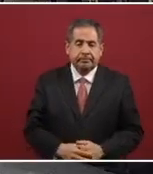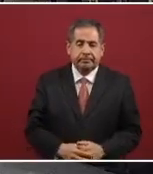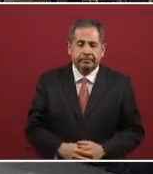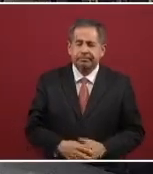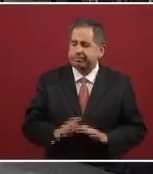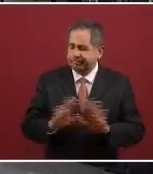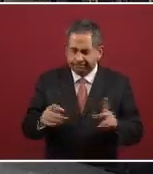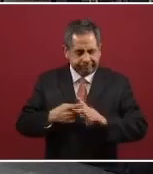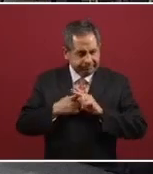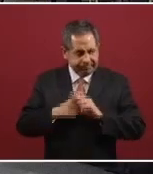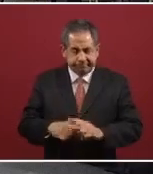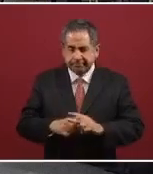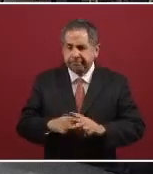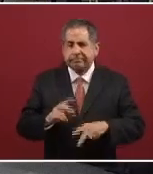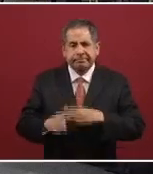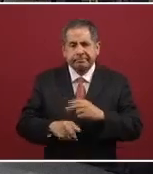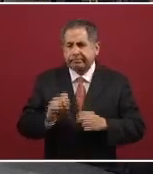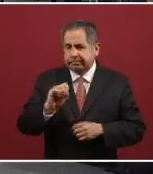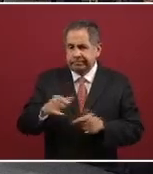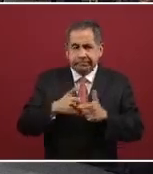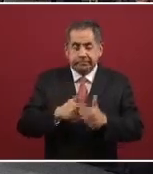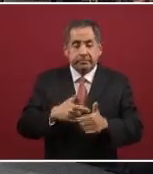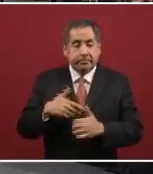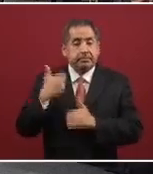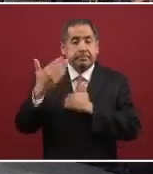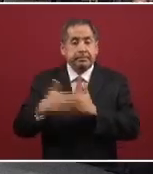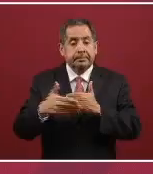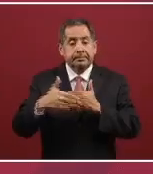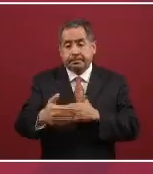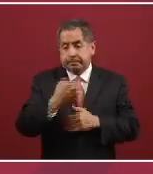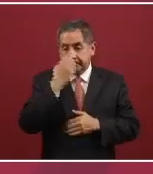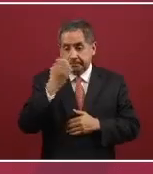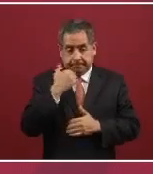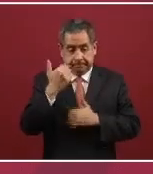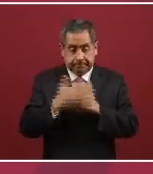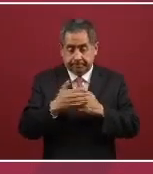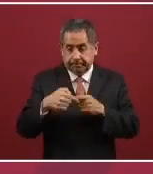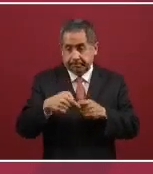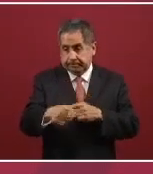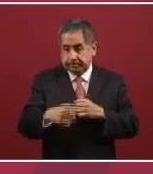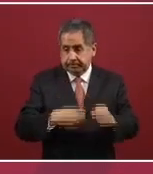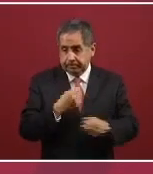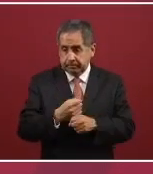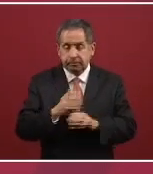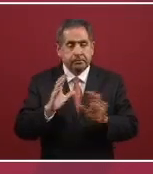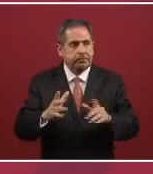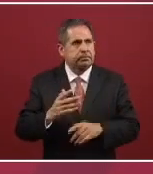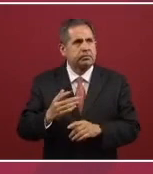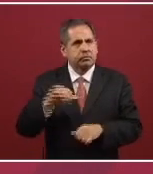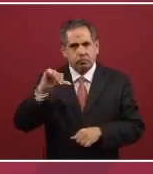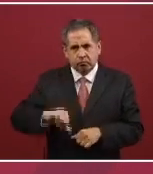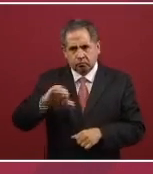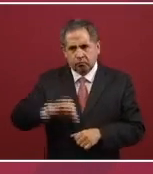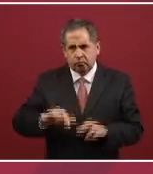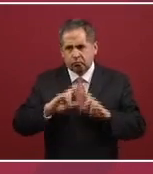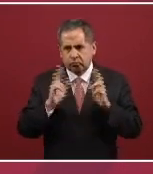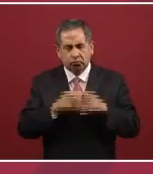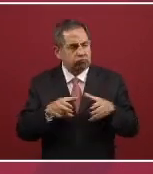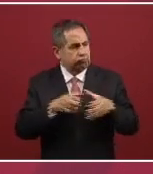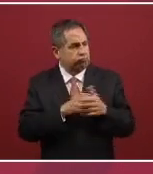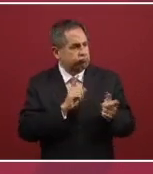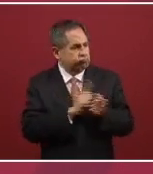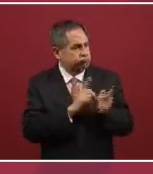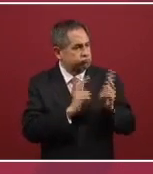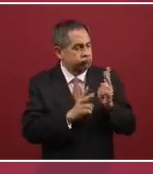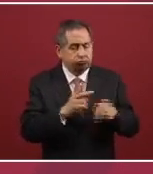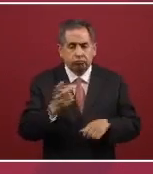Vamos a empezar ya en el próximo ciclo escolar. Tengo una reunión hoy con